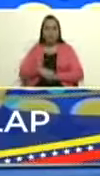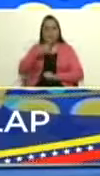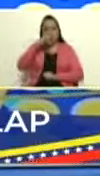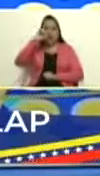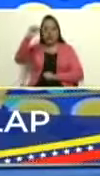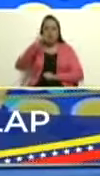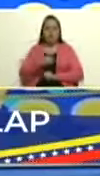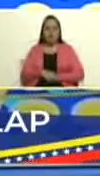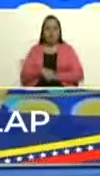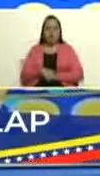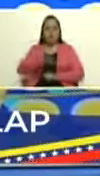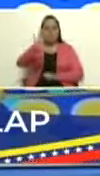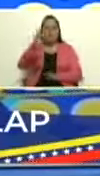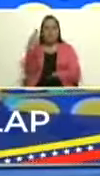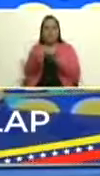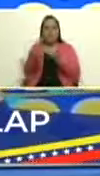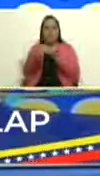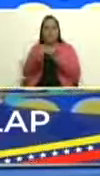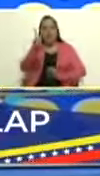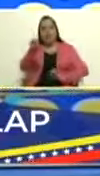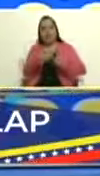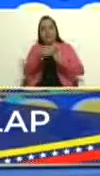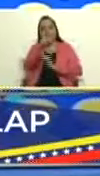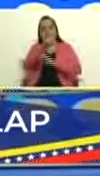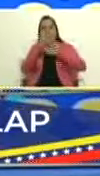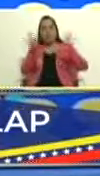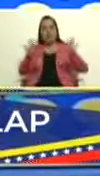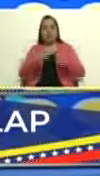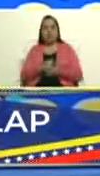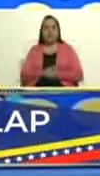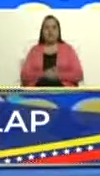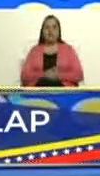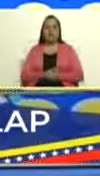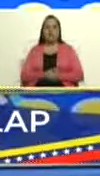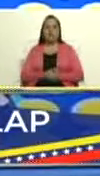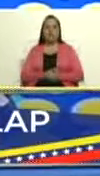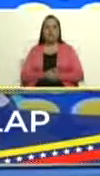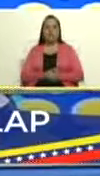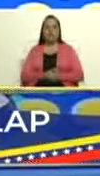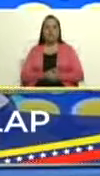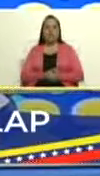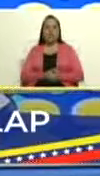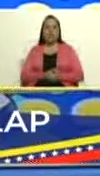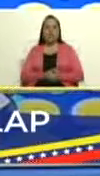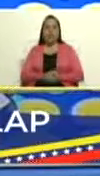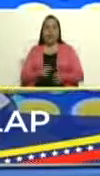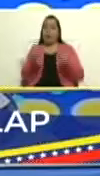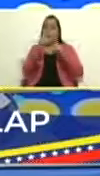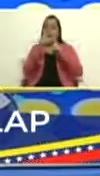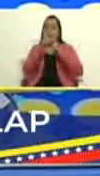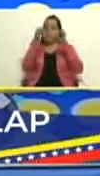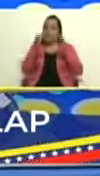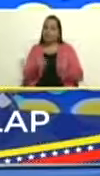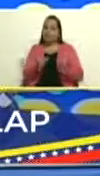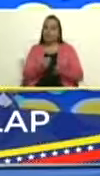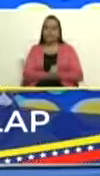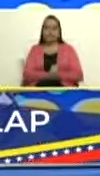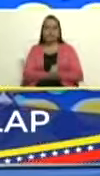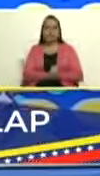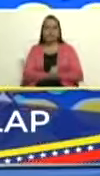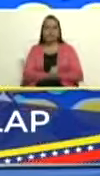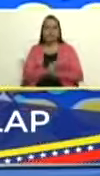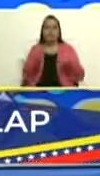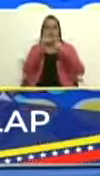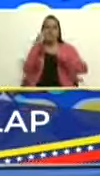Maduro Moro, 5 de septiembre de 2019. Palabra profética. Palabra